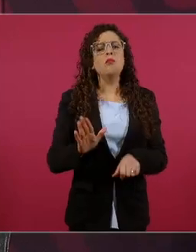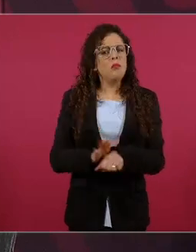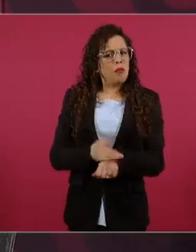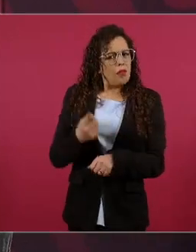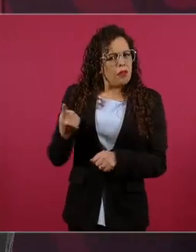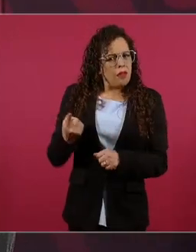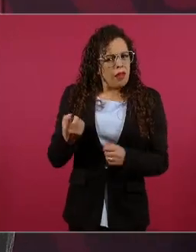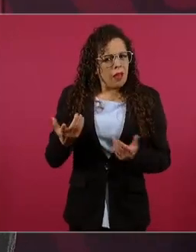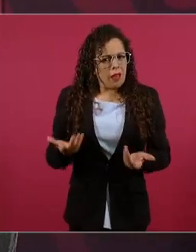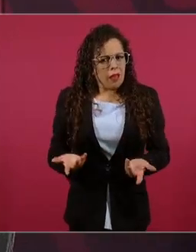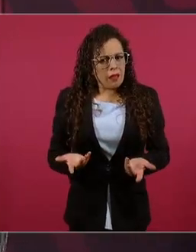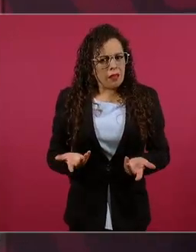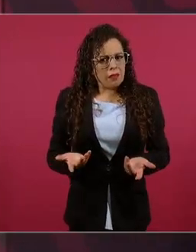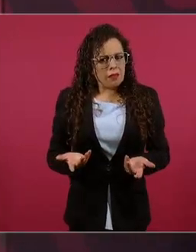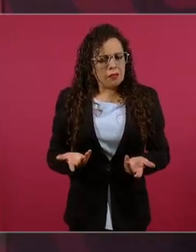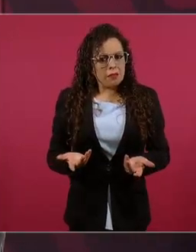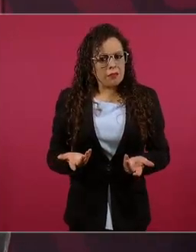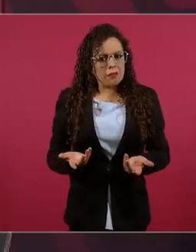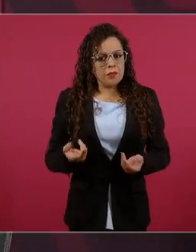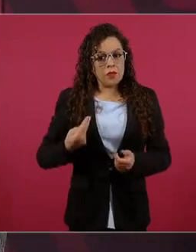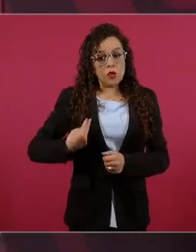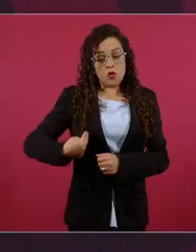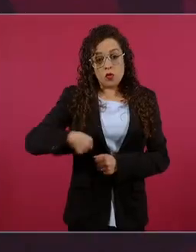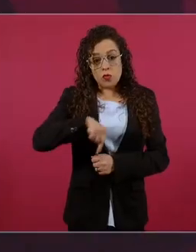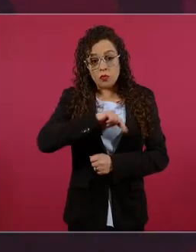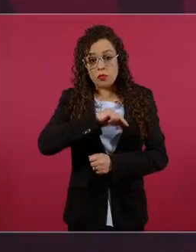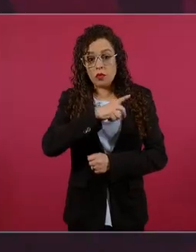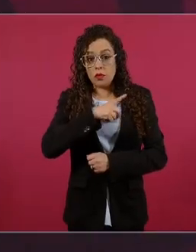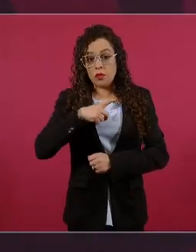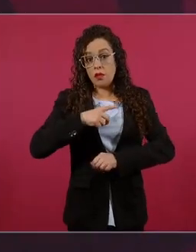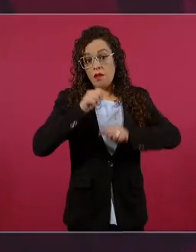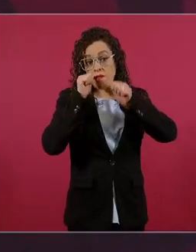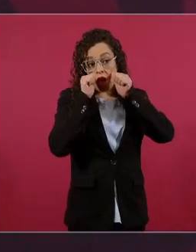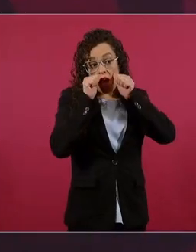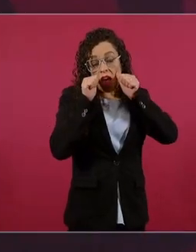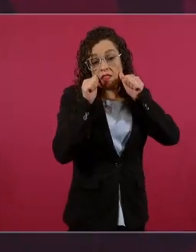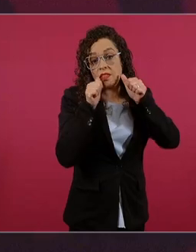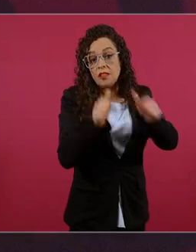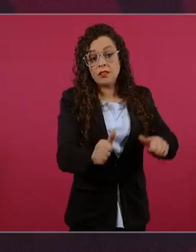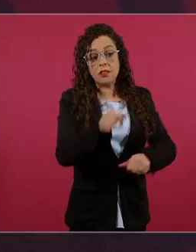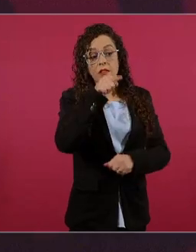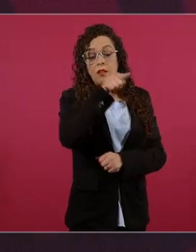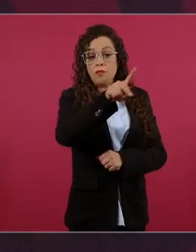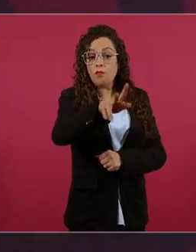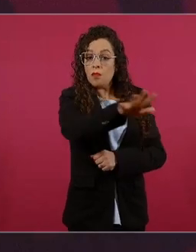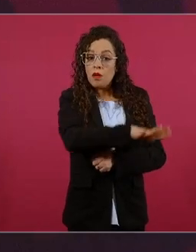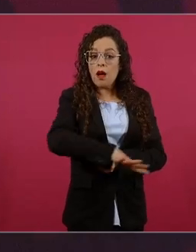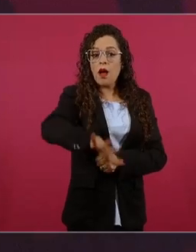el pueblo en la democracia es el soberano, es el que manda,